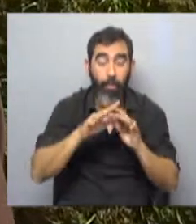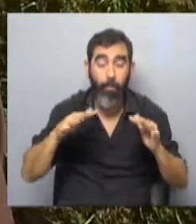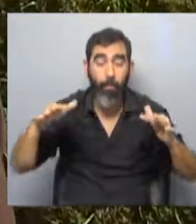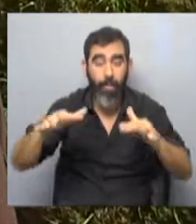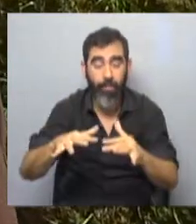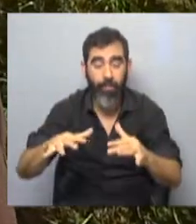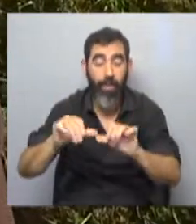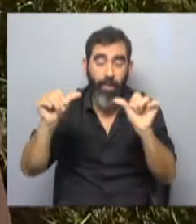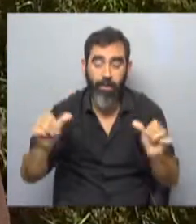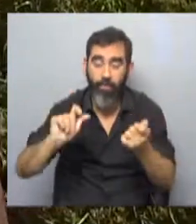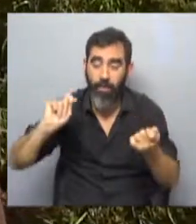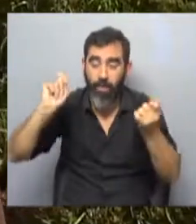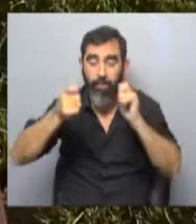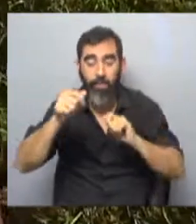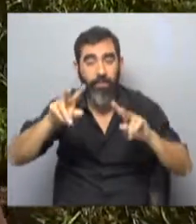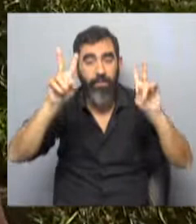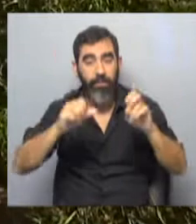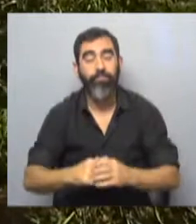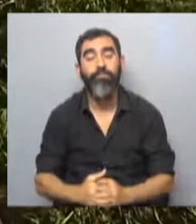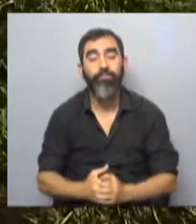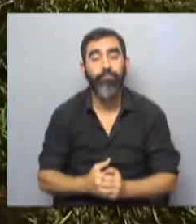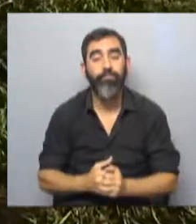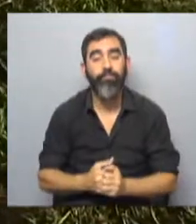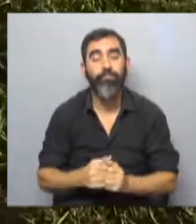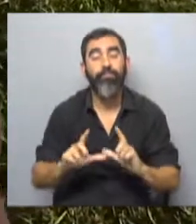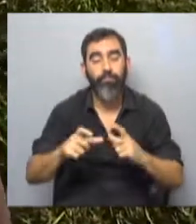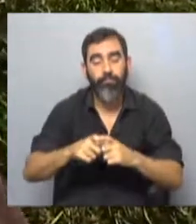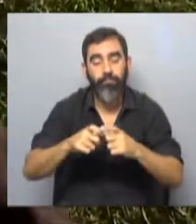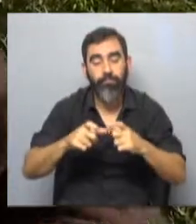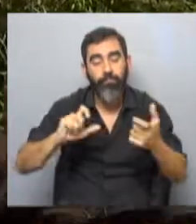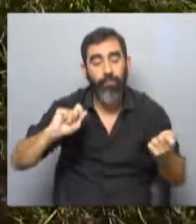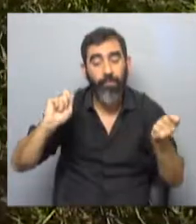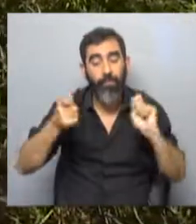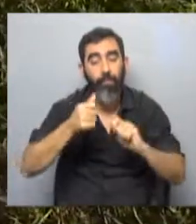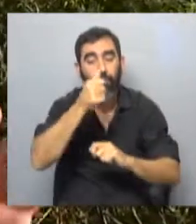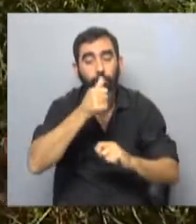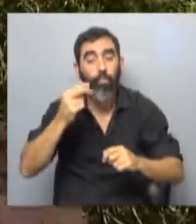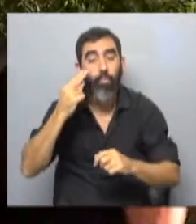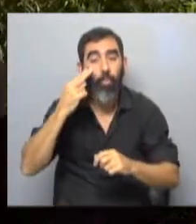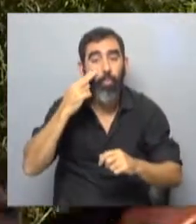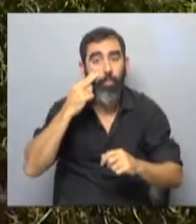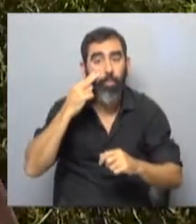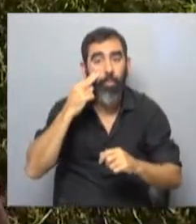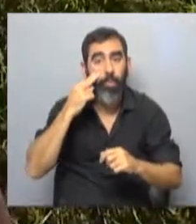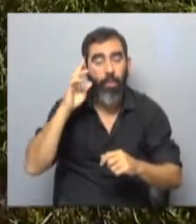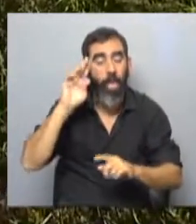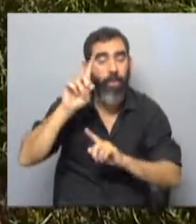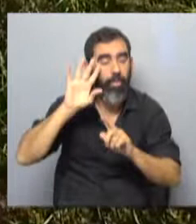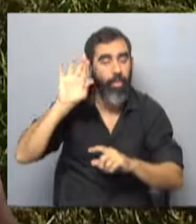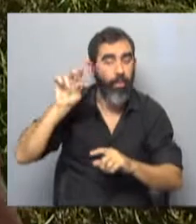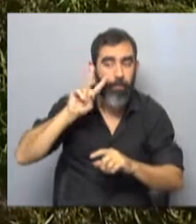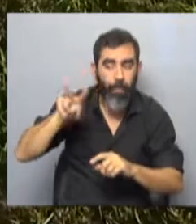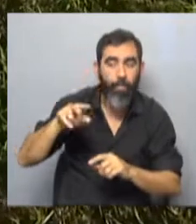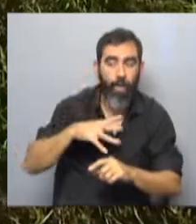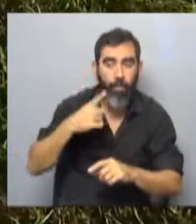también esto lo llevó también a trabajar en este tema tal cual un poco esto de ir creciendo y transformando nos y de resolver esos problemas que mirando hacia un costado vemos que existen